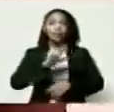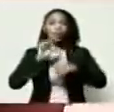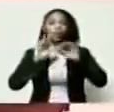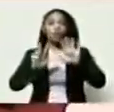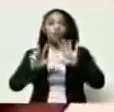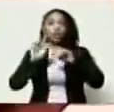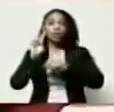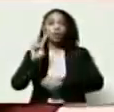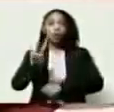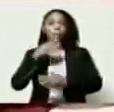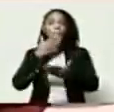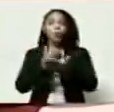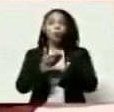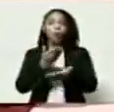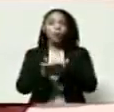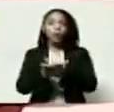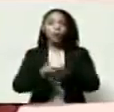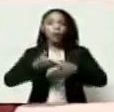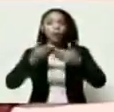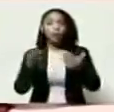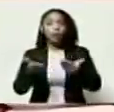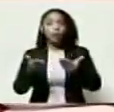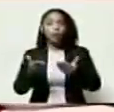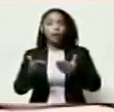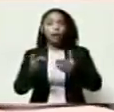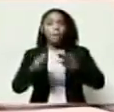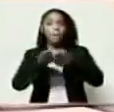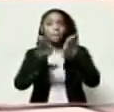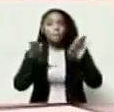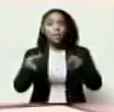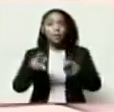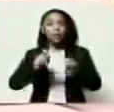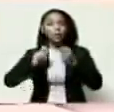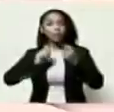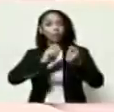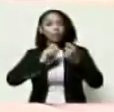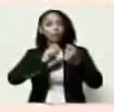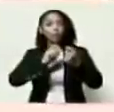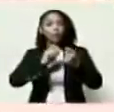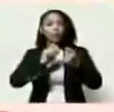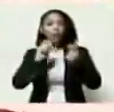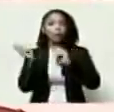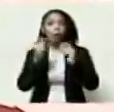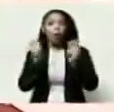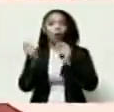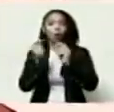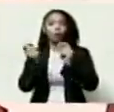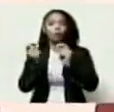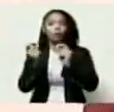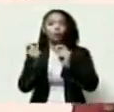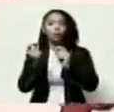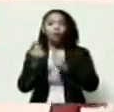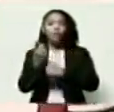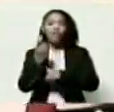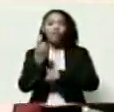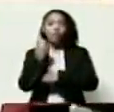382 propuestas desde las mesas de discusión y de debate. Falta